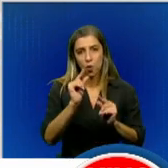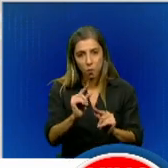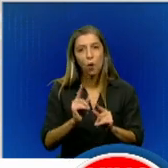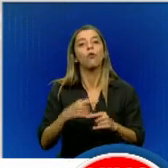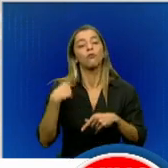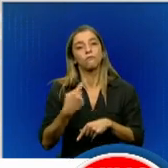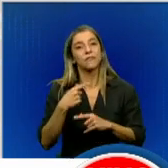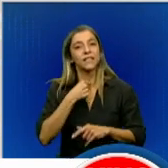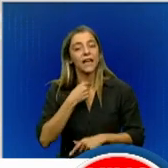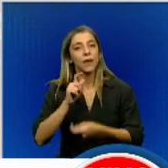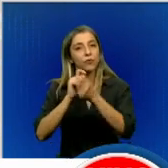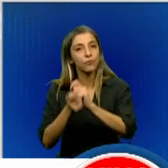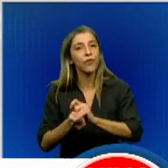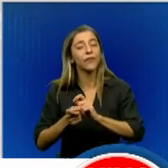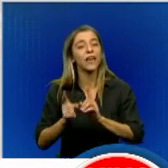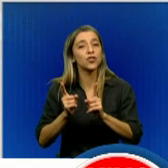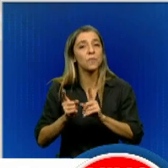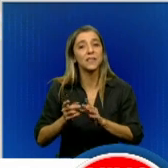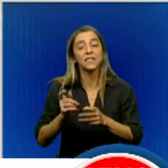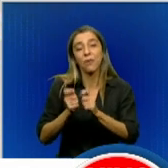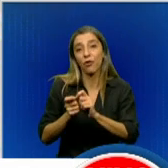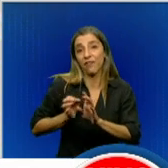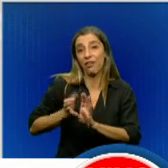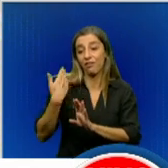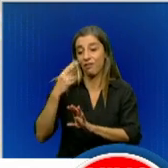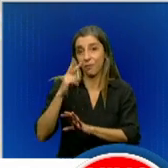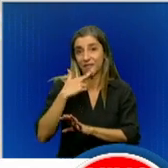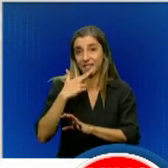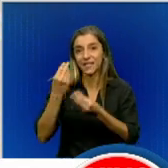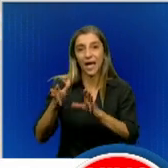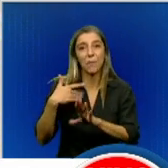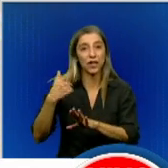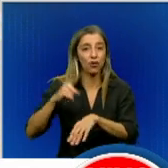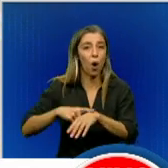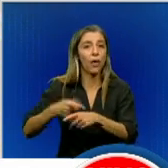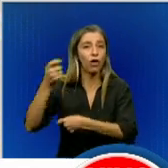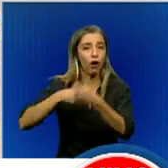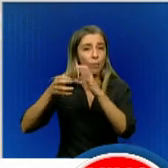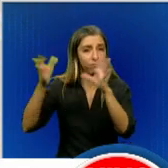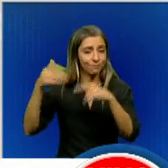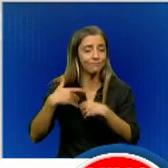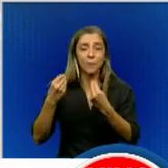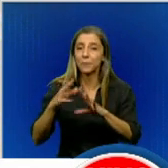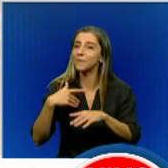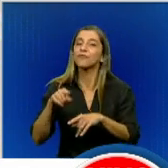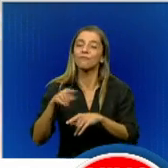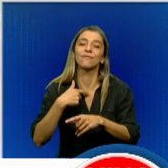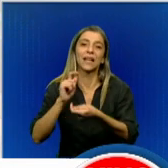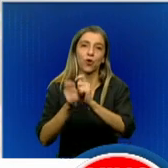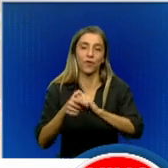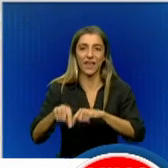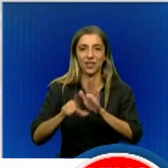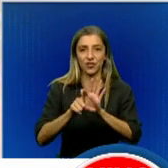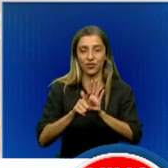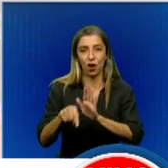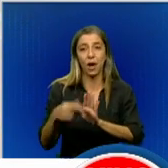esa reforma que nació de las entrañas del neoliberalismo pero sería menoscabar el proyecto si solamente nos limitamos a eso porque esta iniciativa